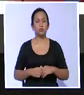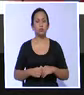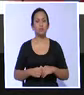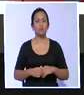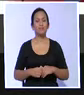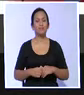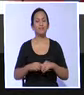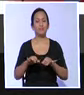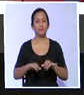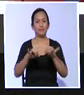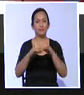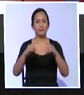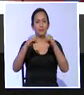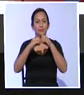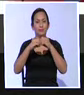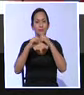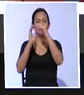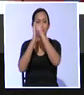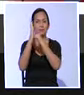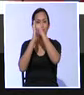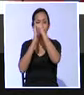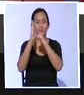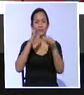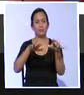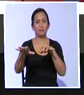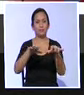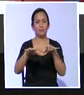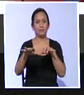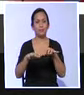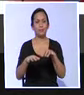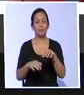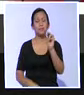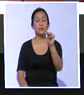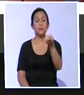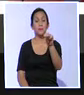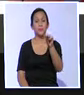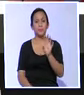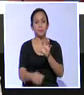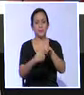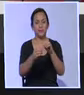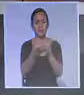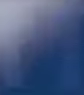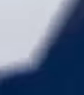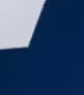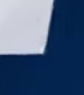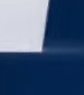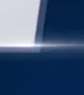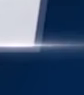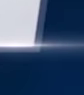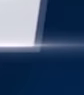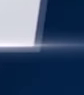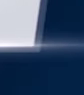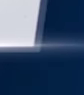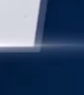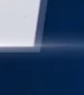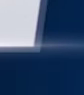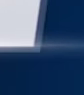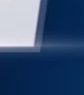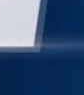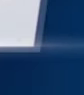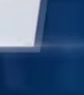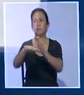a continuación amigos compartimos con ustedes la agenda de actividades para este martes en la asamblea nacional a las 9 horas con 30 está